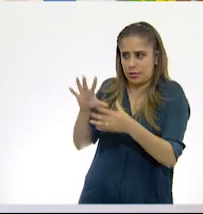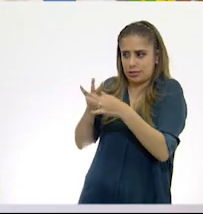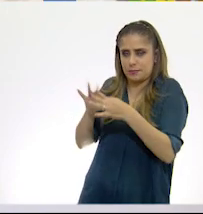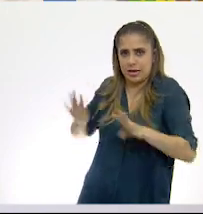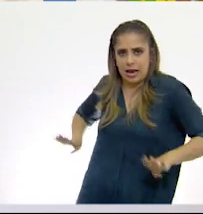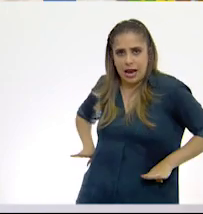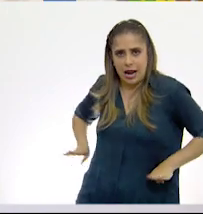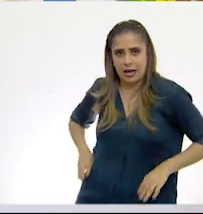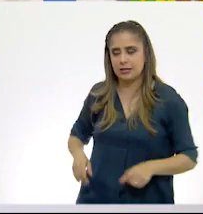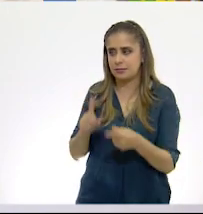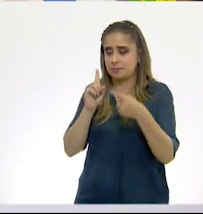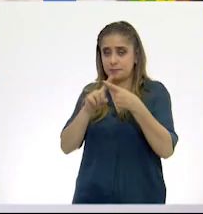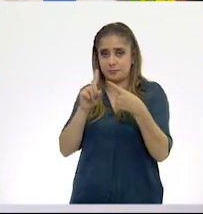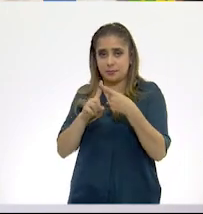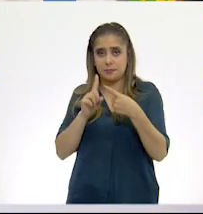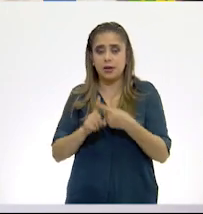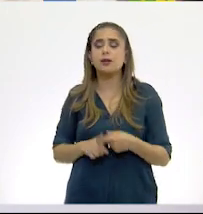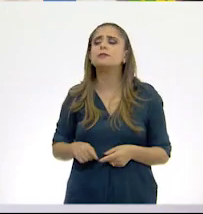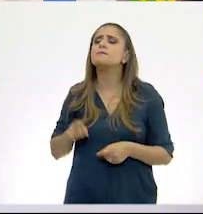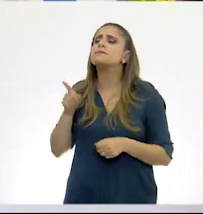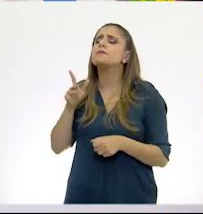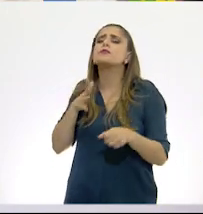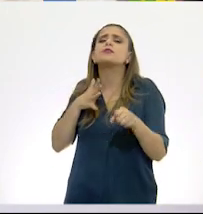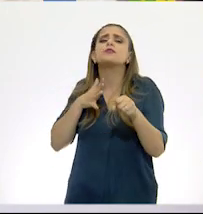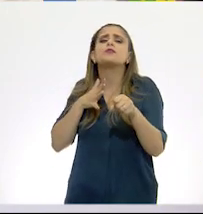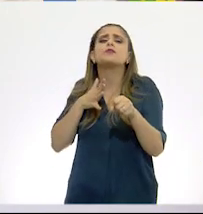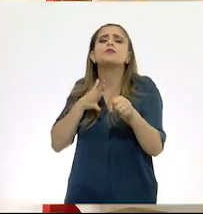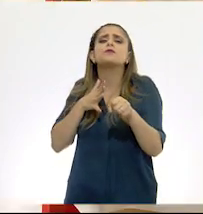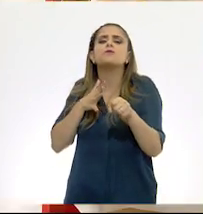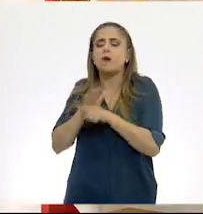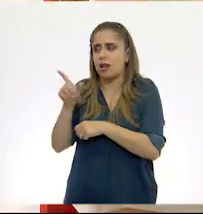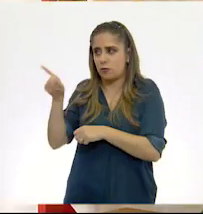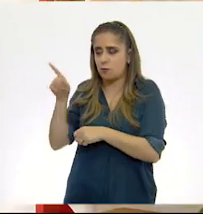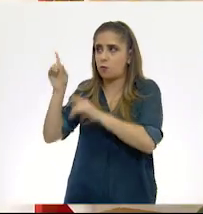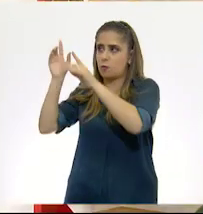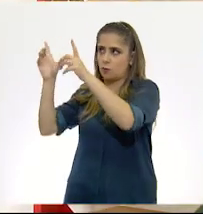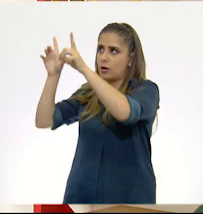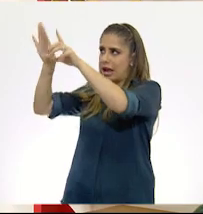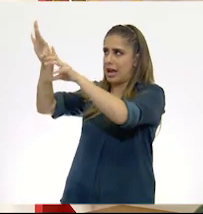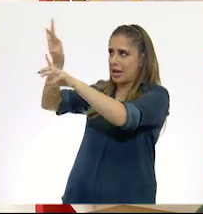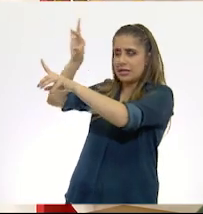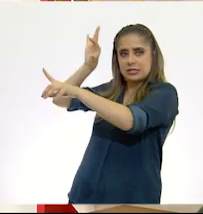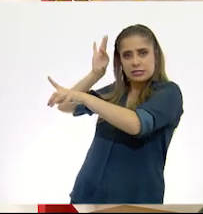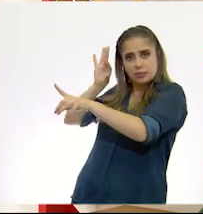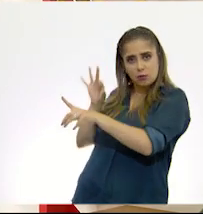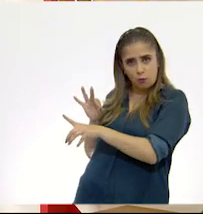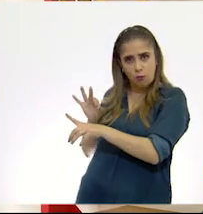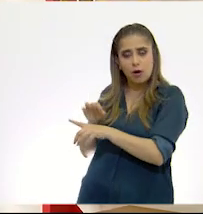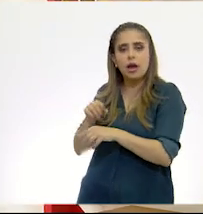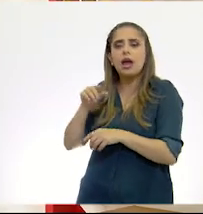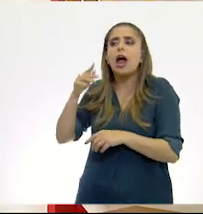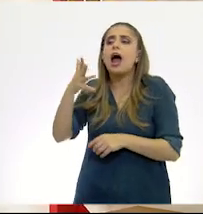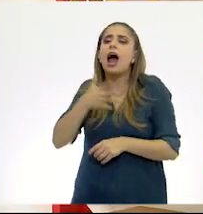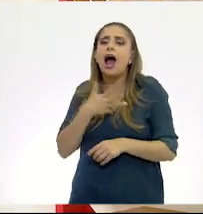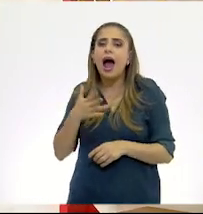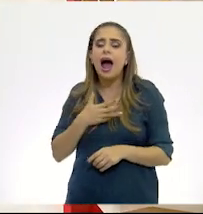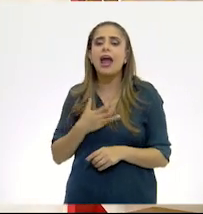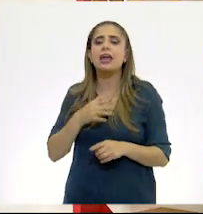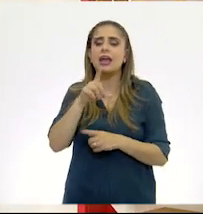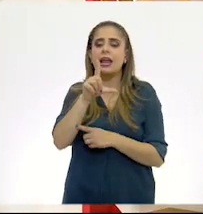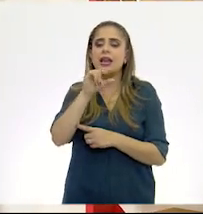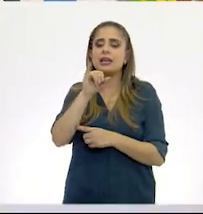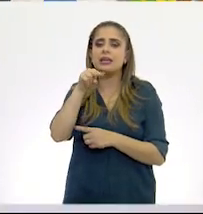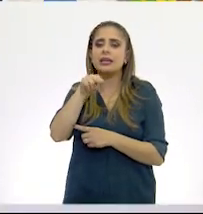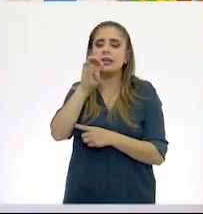Primero, me vas a decir o vas a poner del lado izquierdo las figuras que tienen líneas